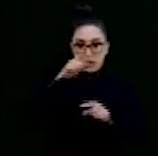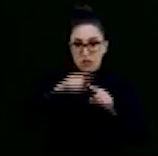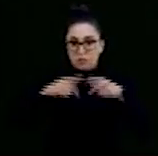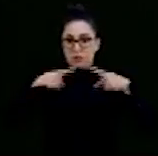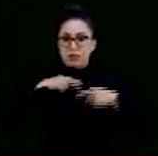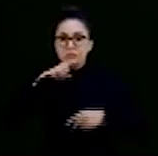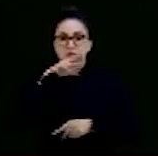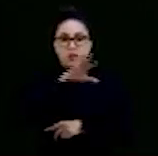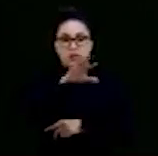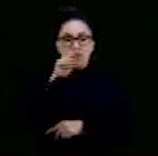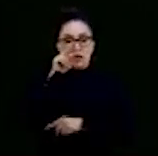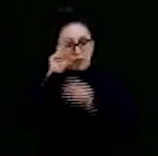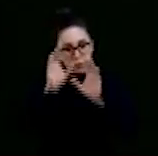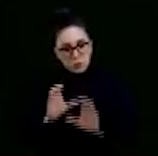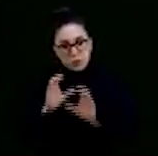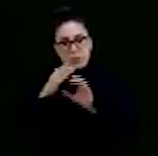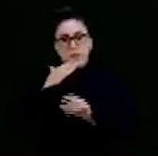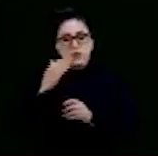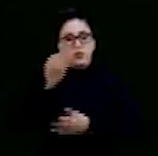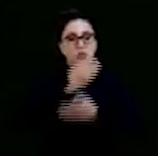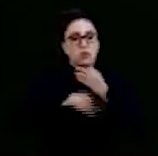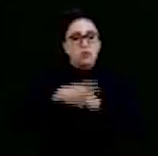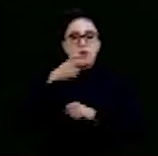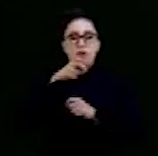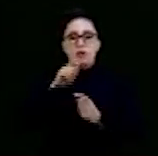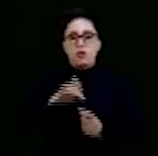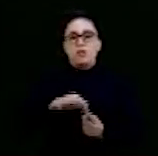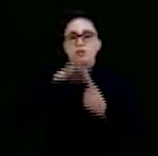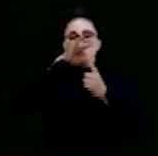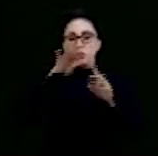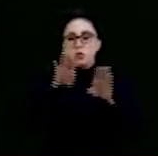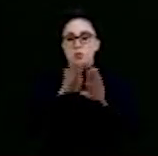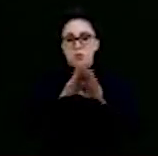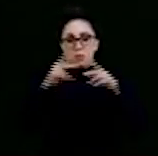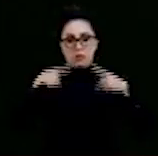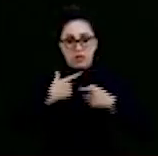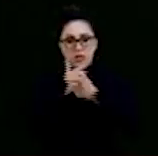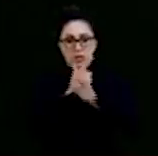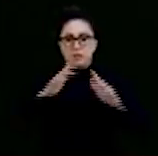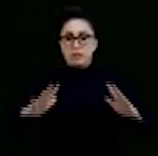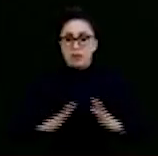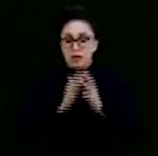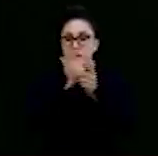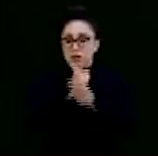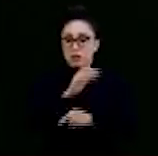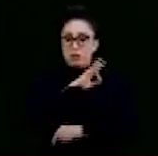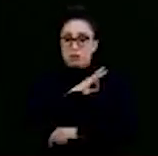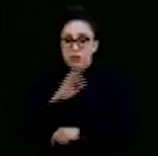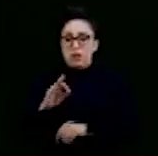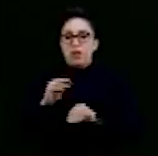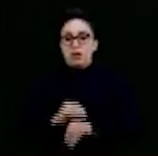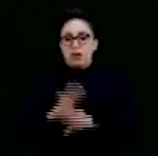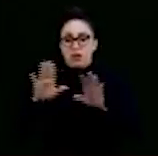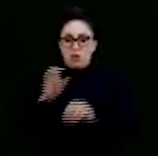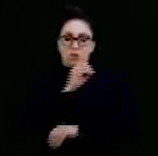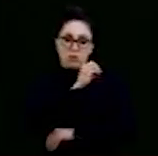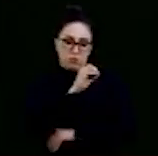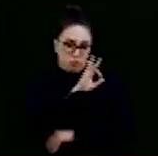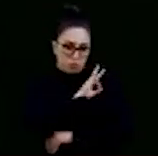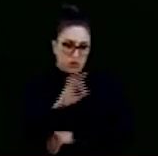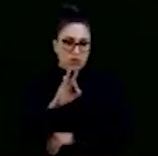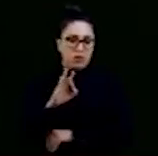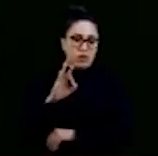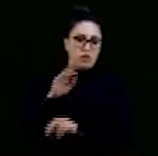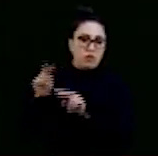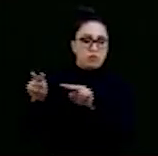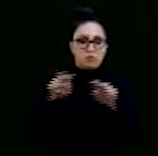Vamos a privilegiar que sea un parlamento abierto y que escuchemos más